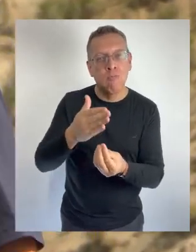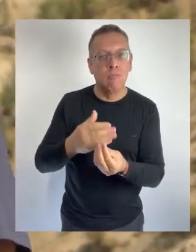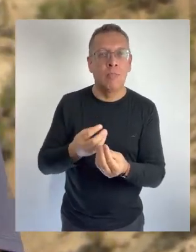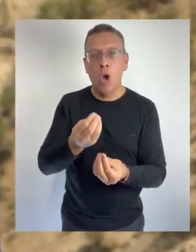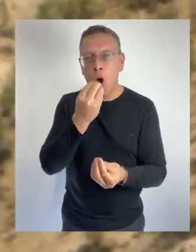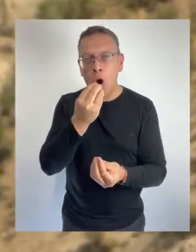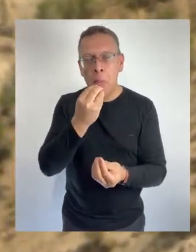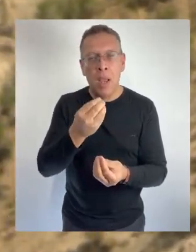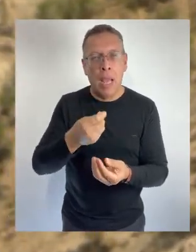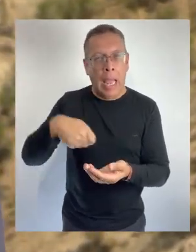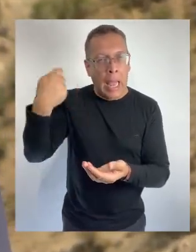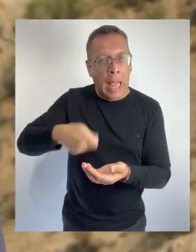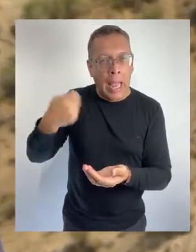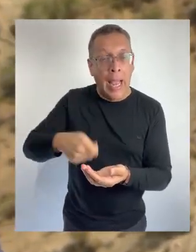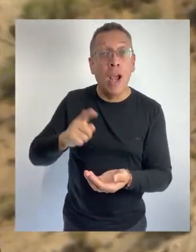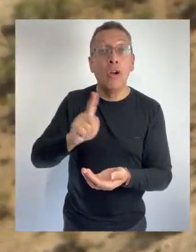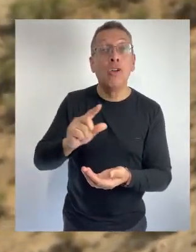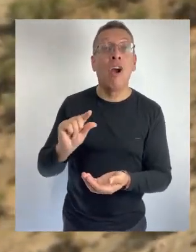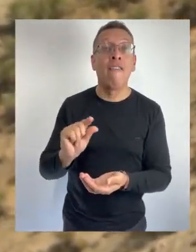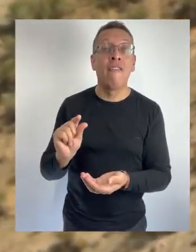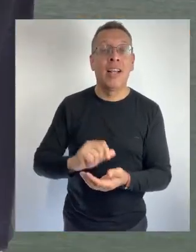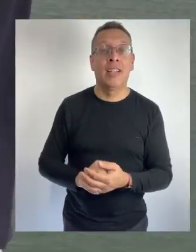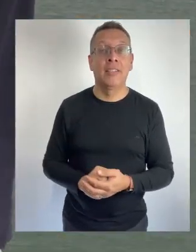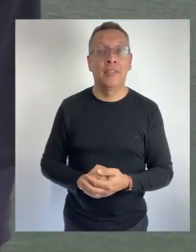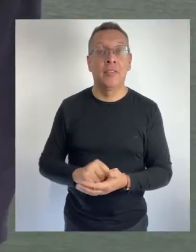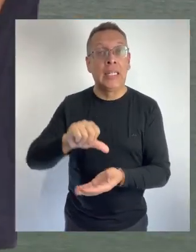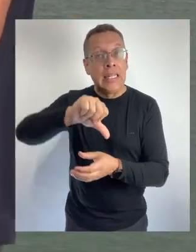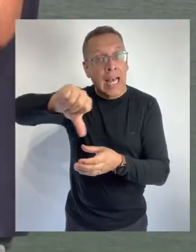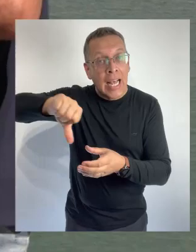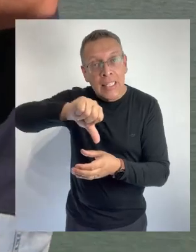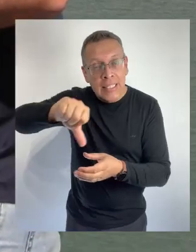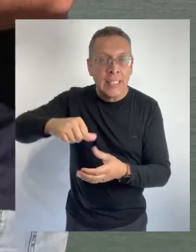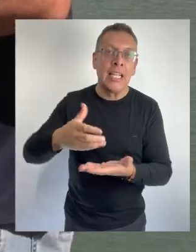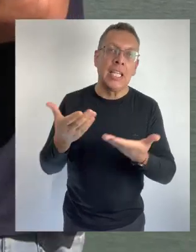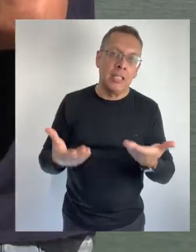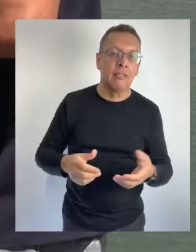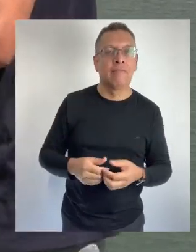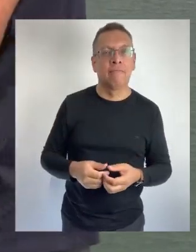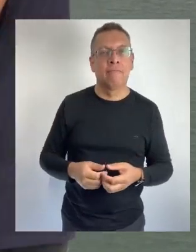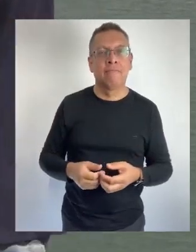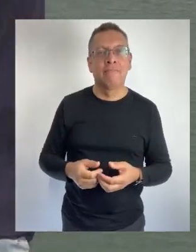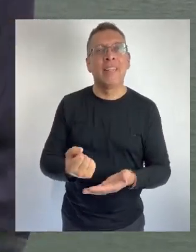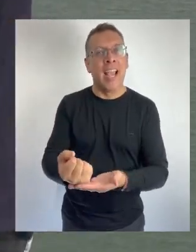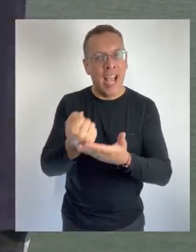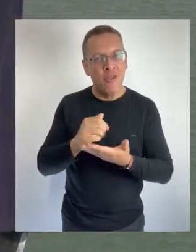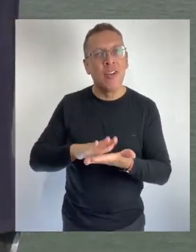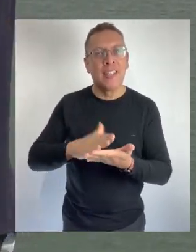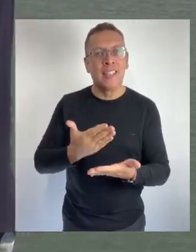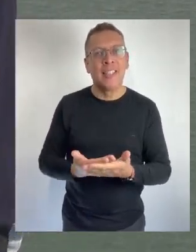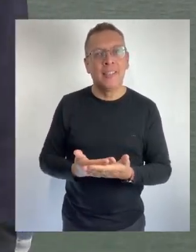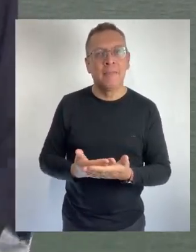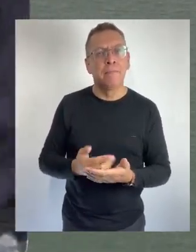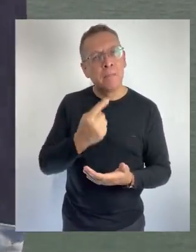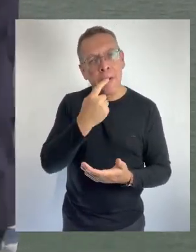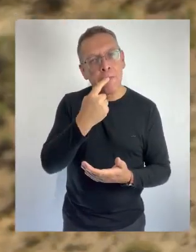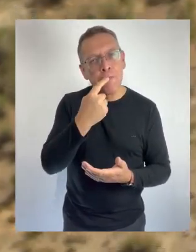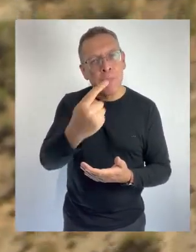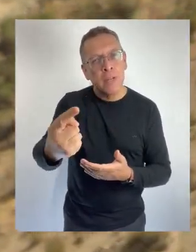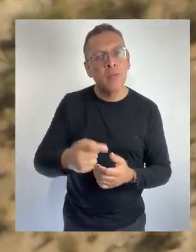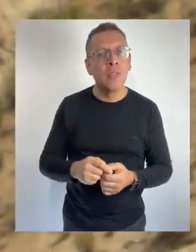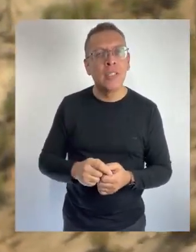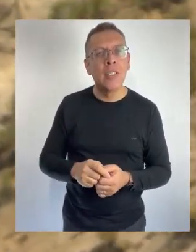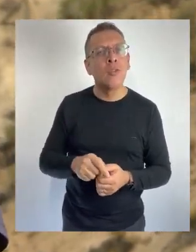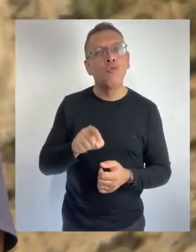comida sana, dependiendo de los aceites. Quiero que nos expliques en qué consiste para ti, como chef y